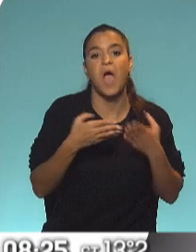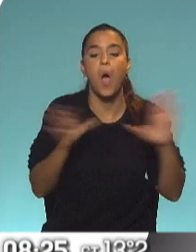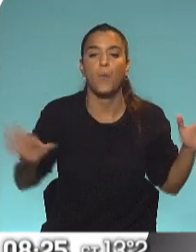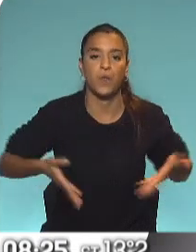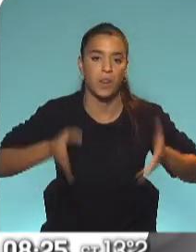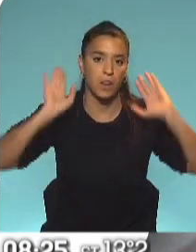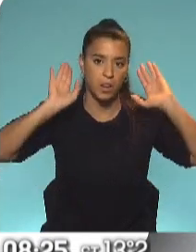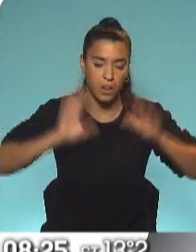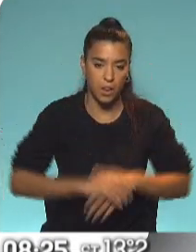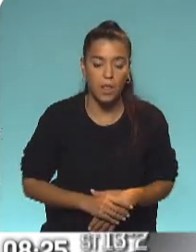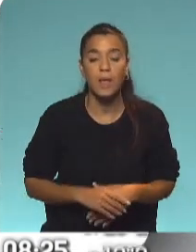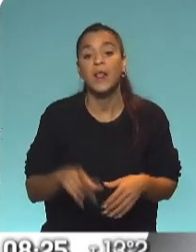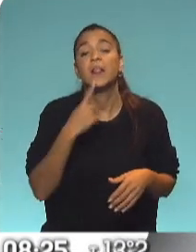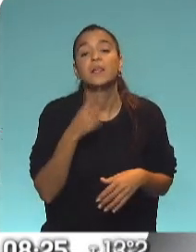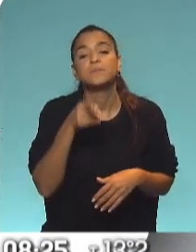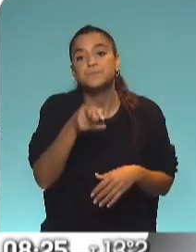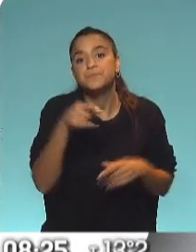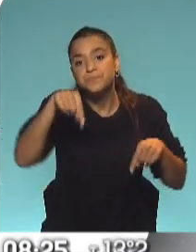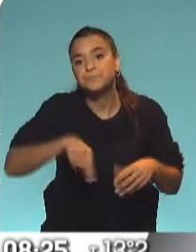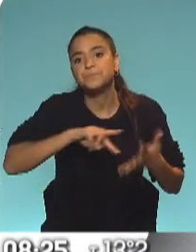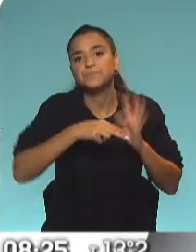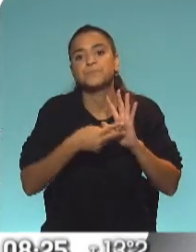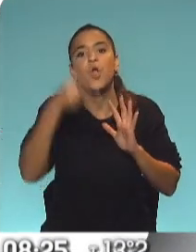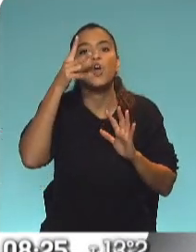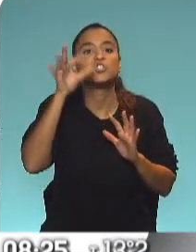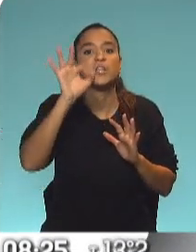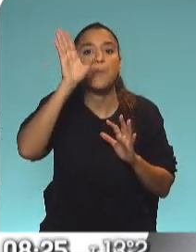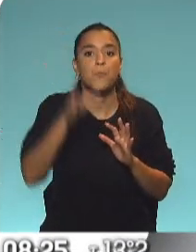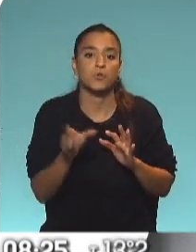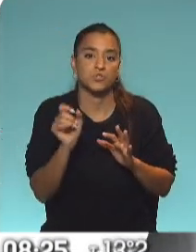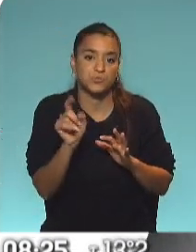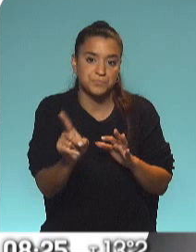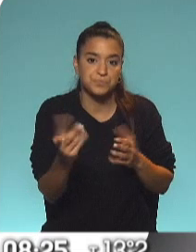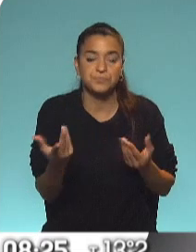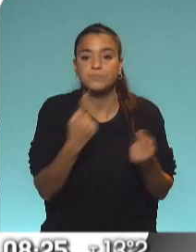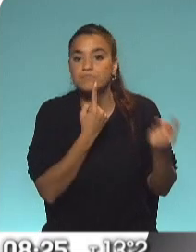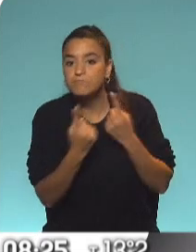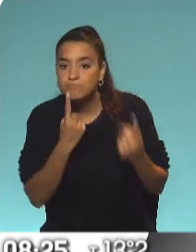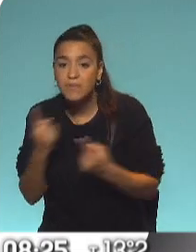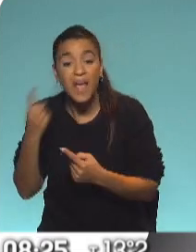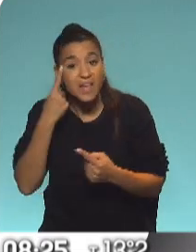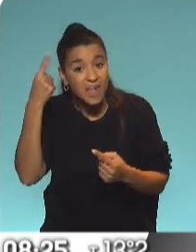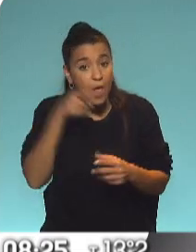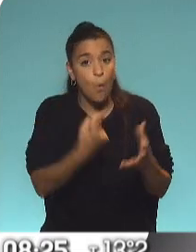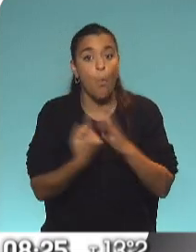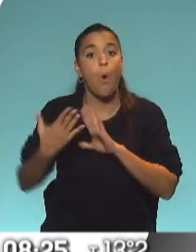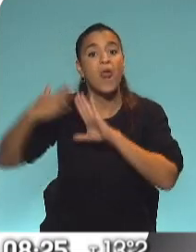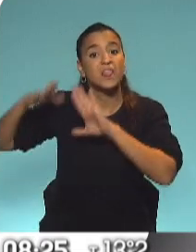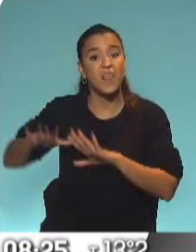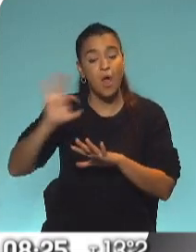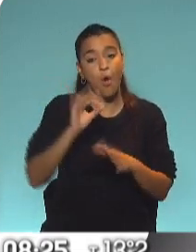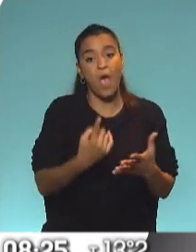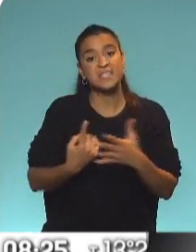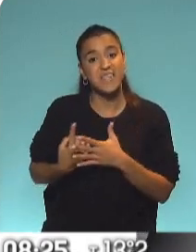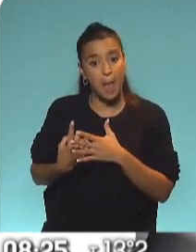abrir. Hay que decir que esto quiere decir que más del 80% de los encuestados cree que la cuarentena o el